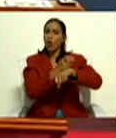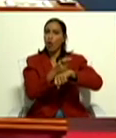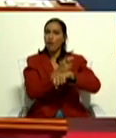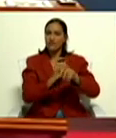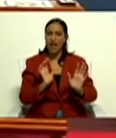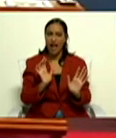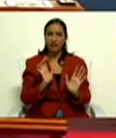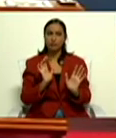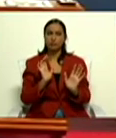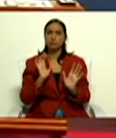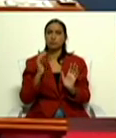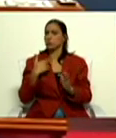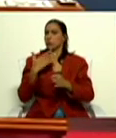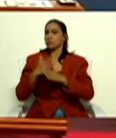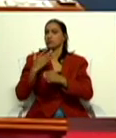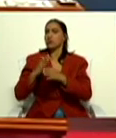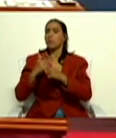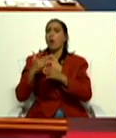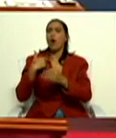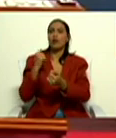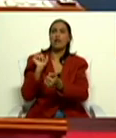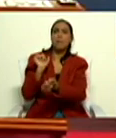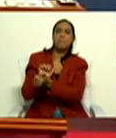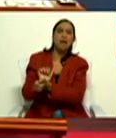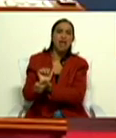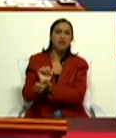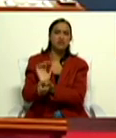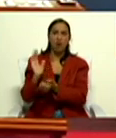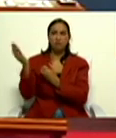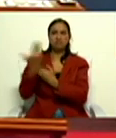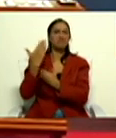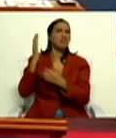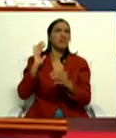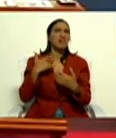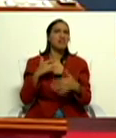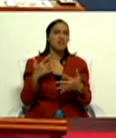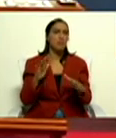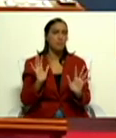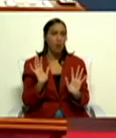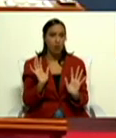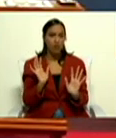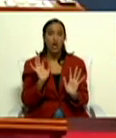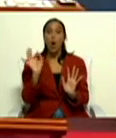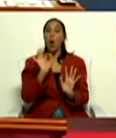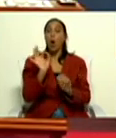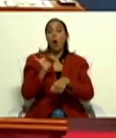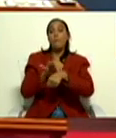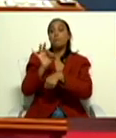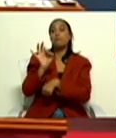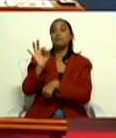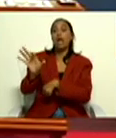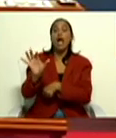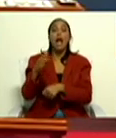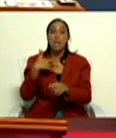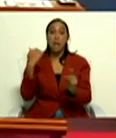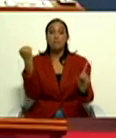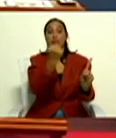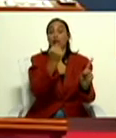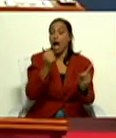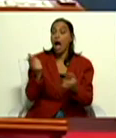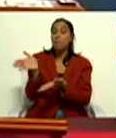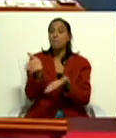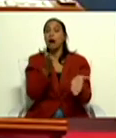ley y que ninguno de ellos puede ser excusado de lo que están haciendo, justificado o